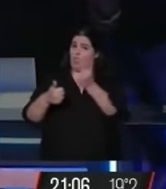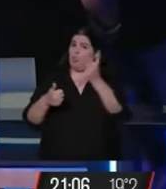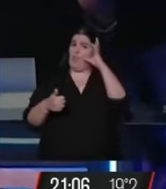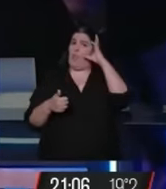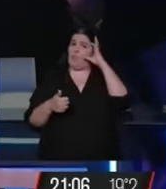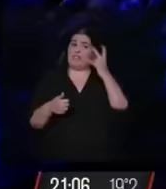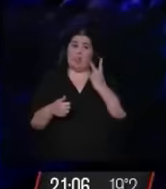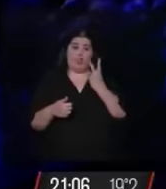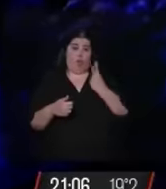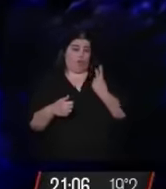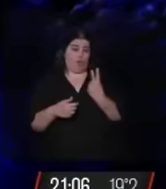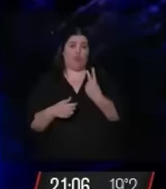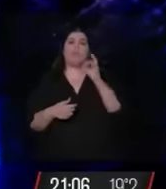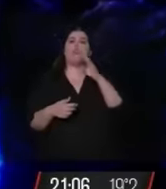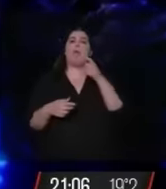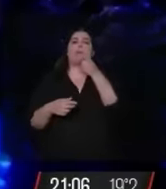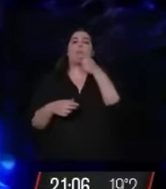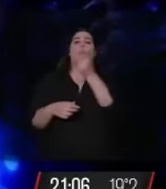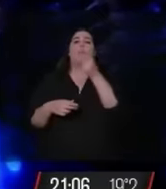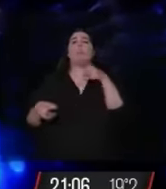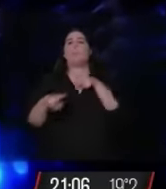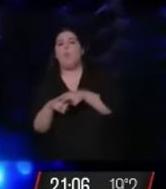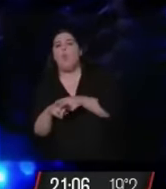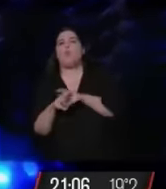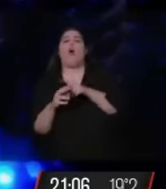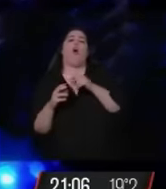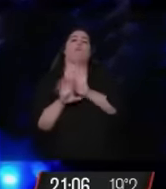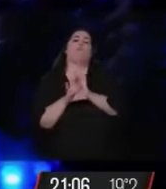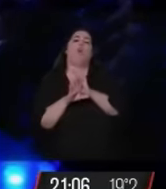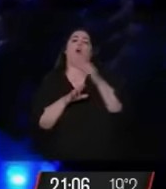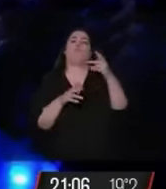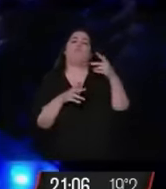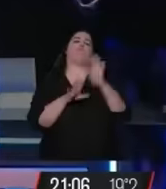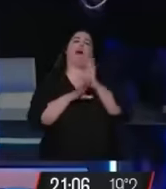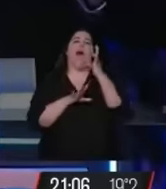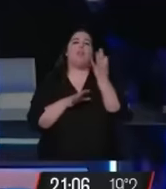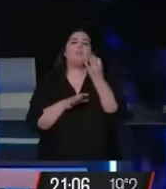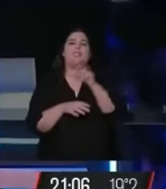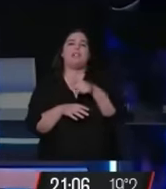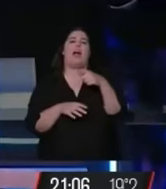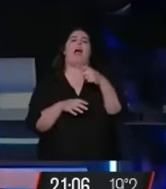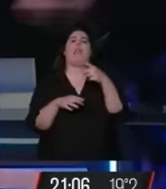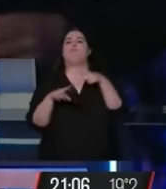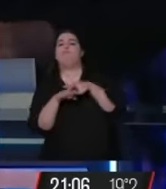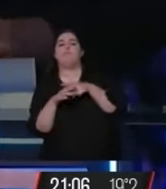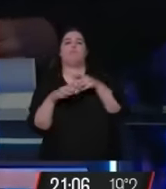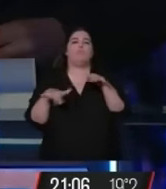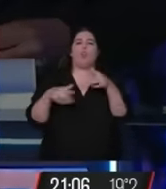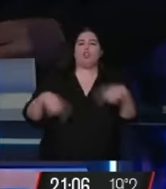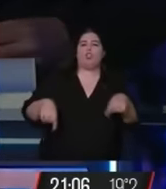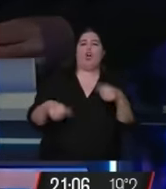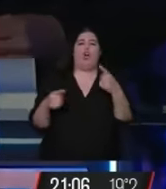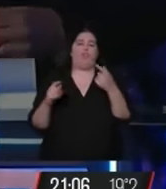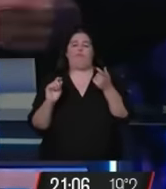solo vamos a intervenir si se interrumpen, si sucede alguna cuestión particular que entorpezca el desarrollo normal